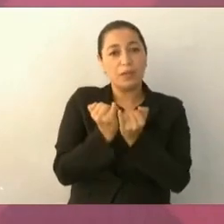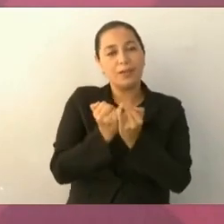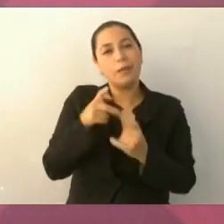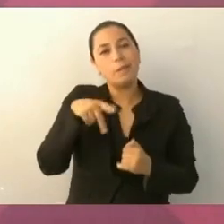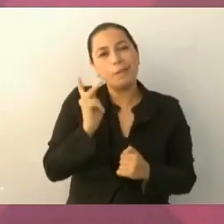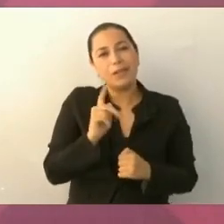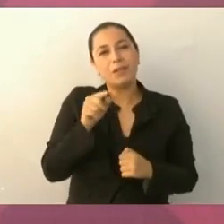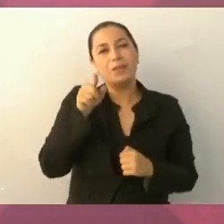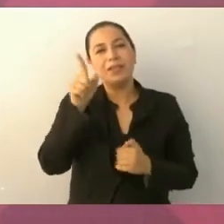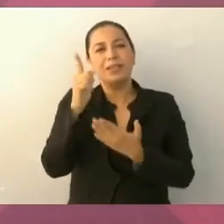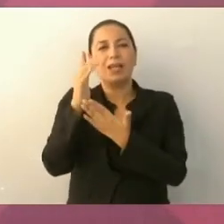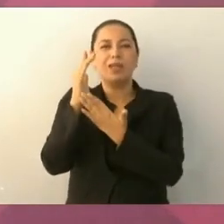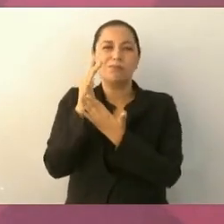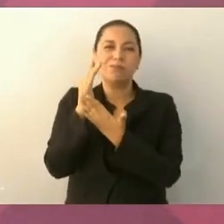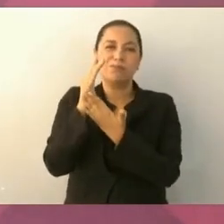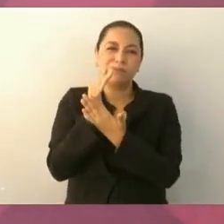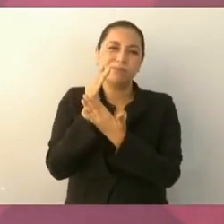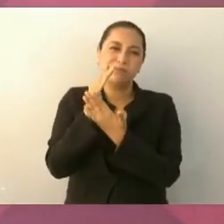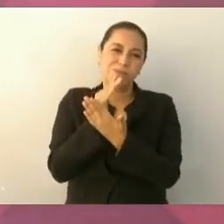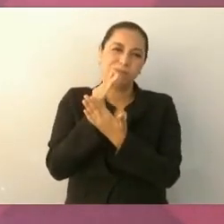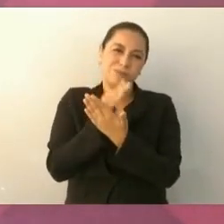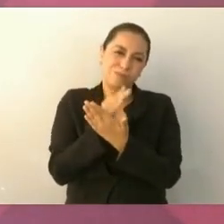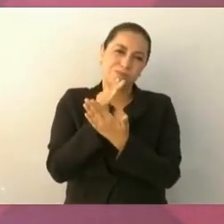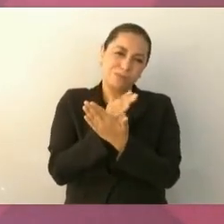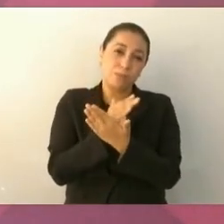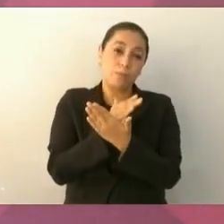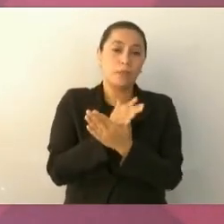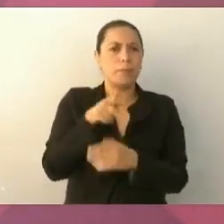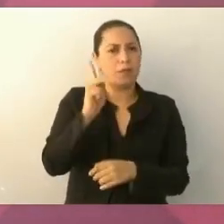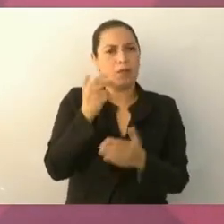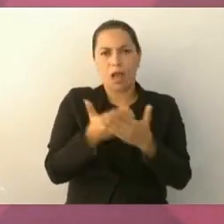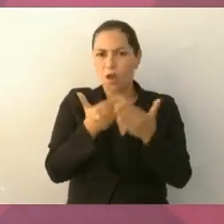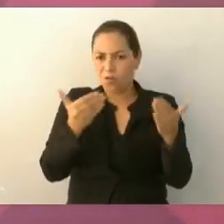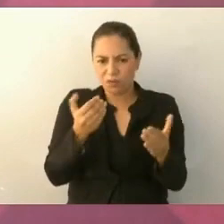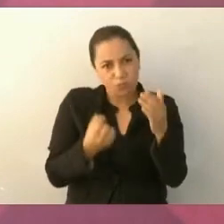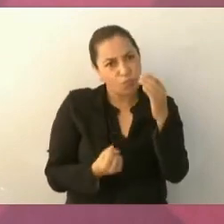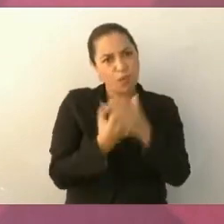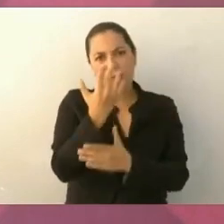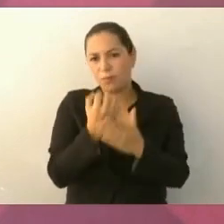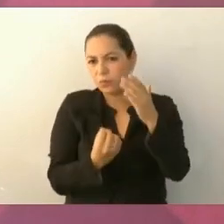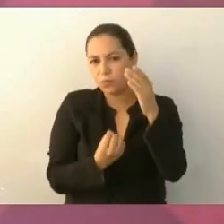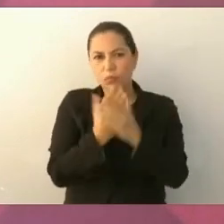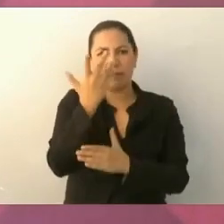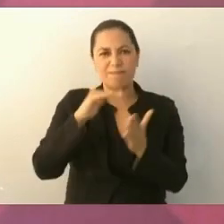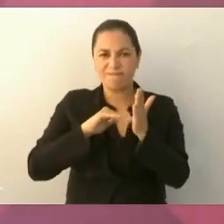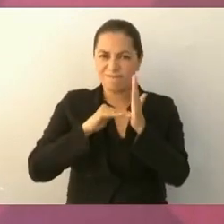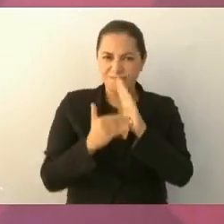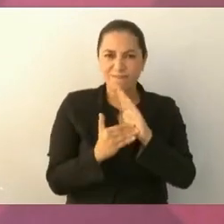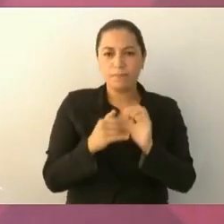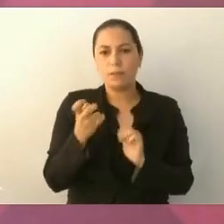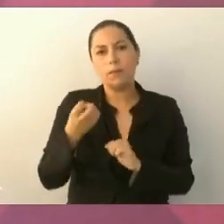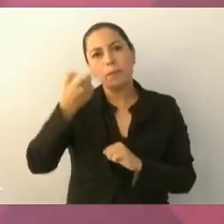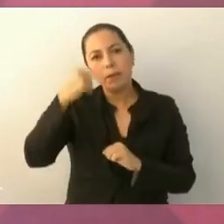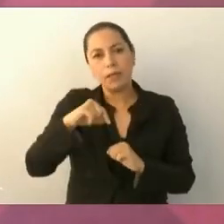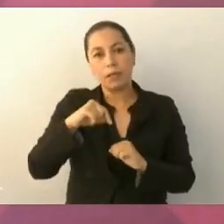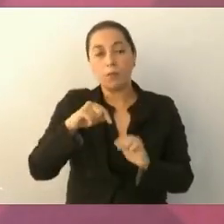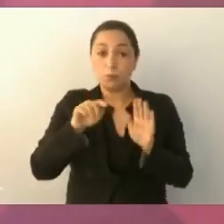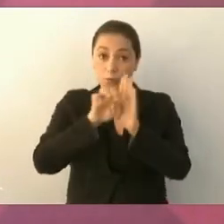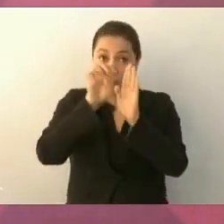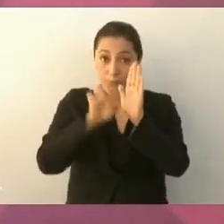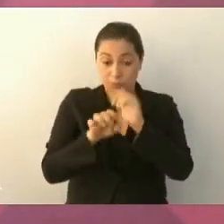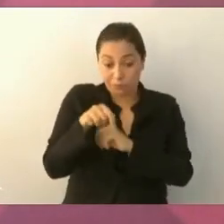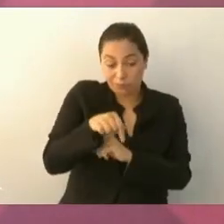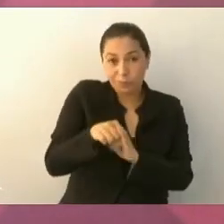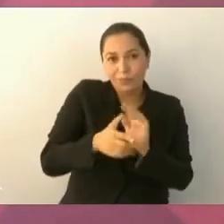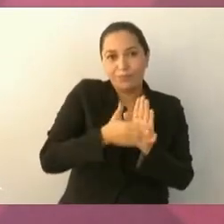deteriorando y ahora está en una etapa nueva. La construcción de esta presa,